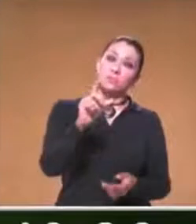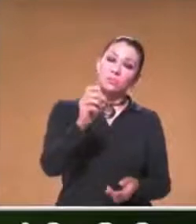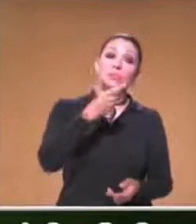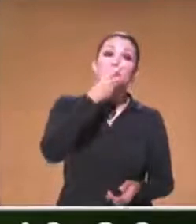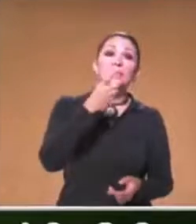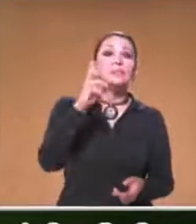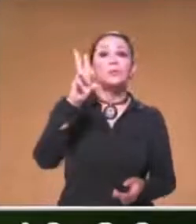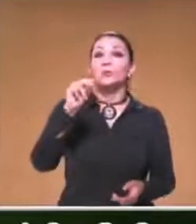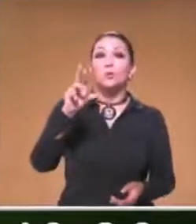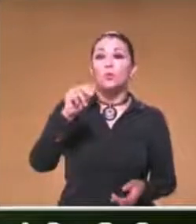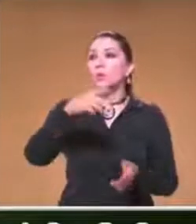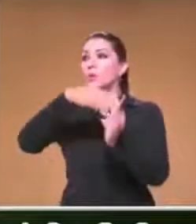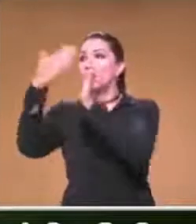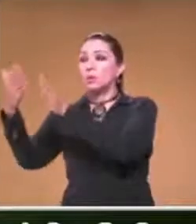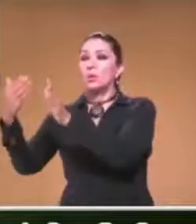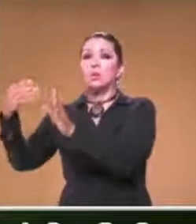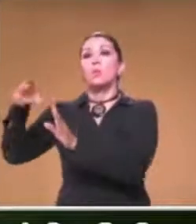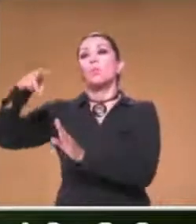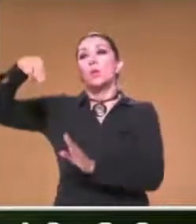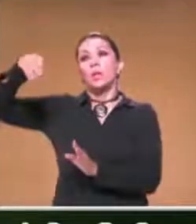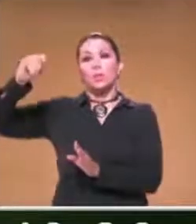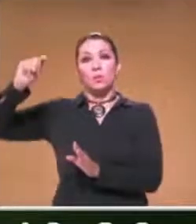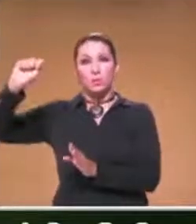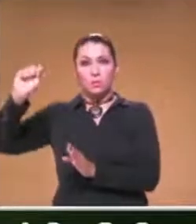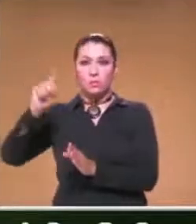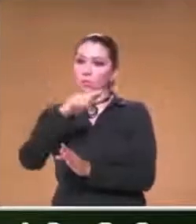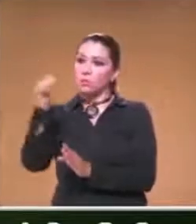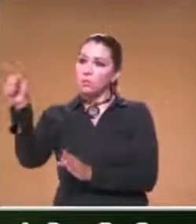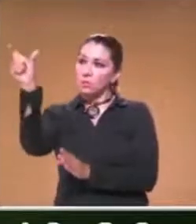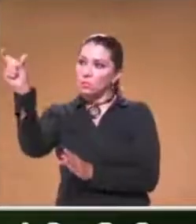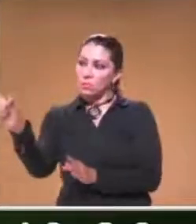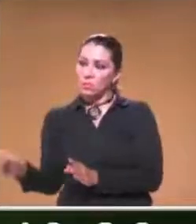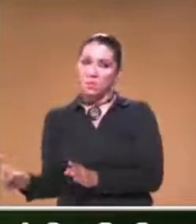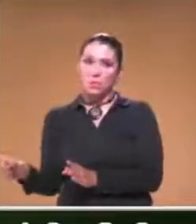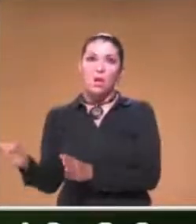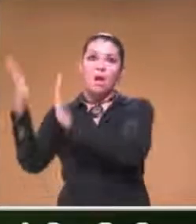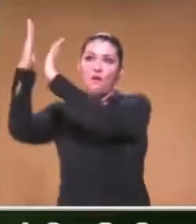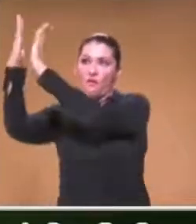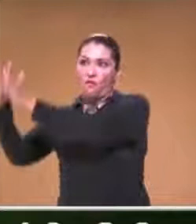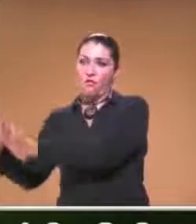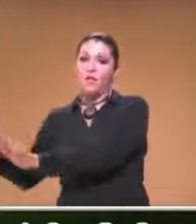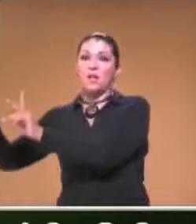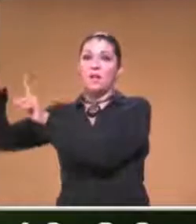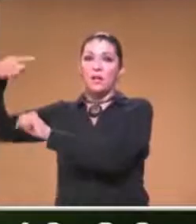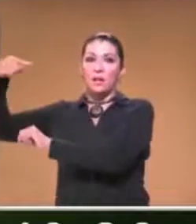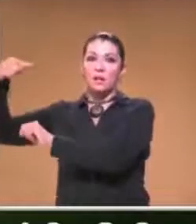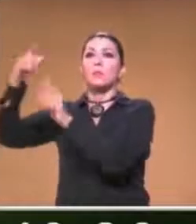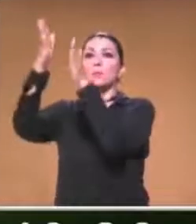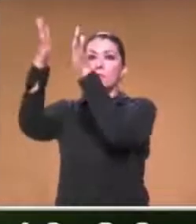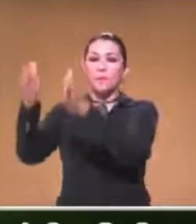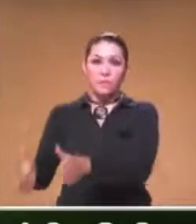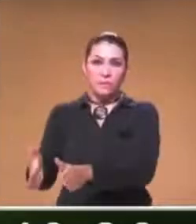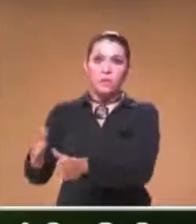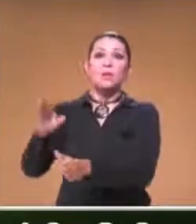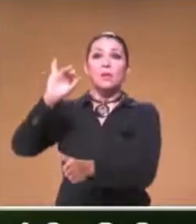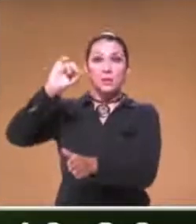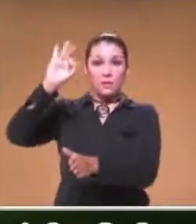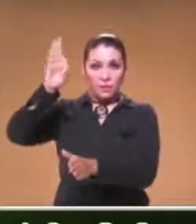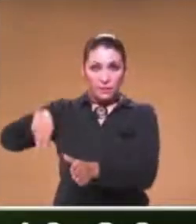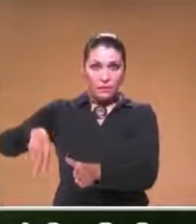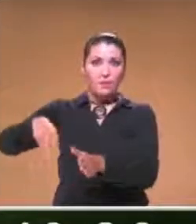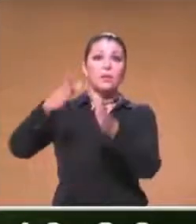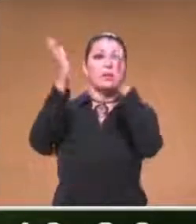he's not or he is not. She's not or she is not. It's not